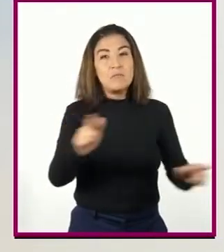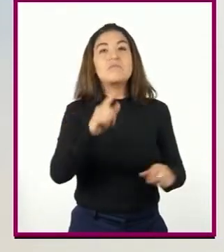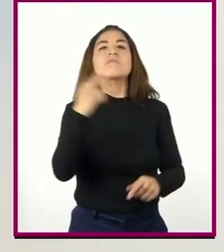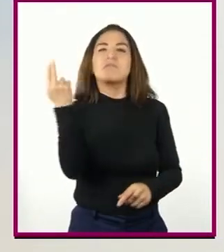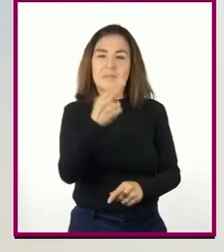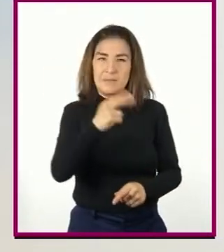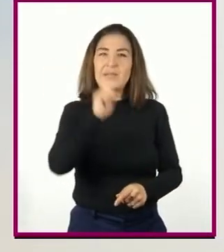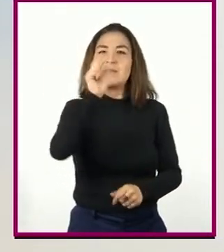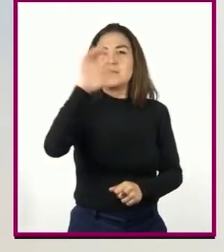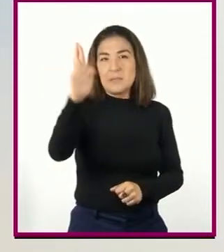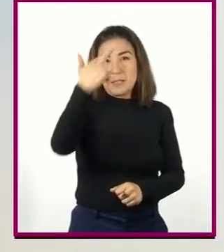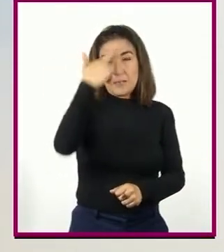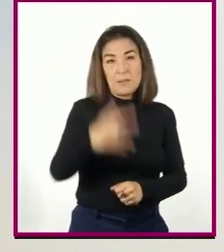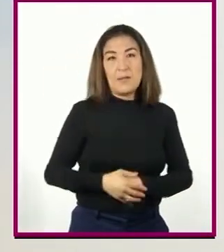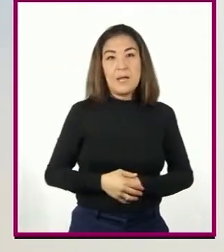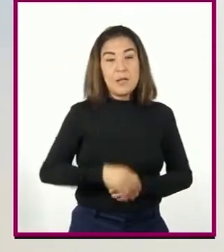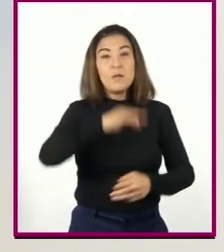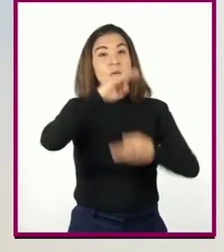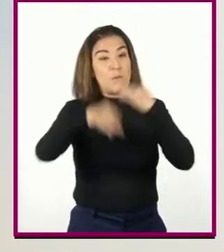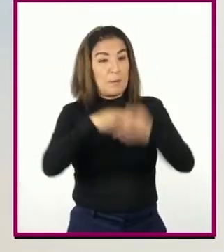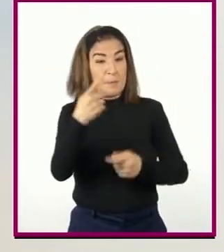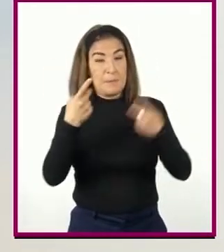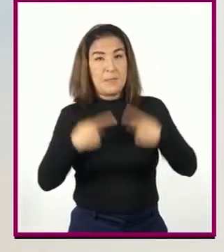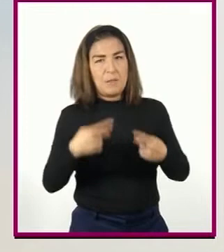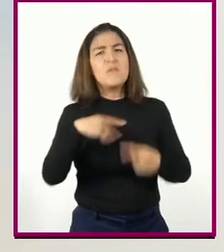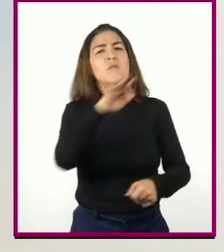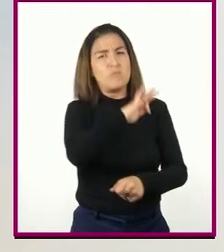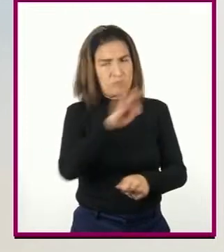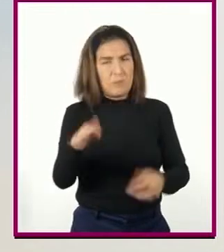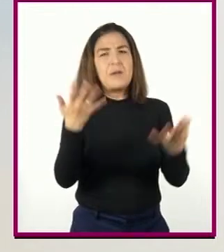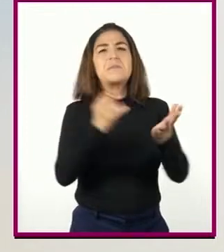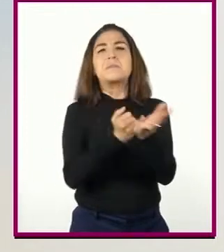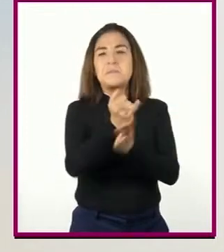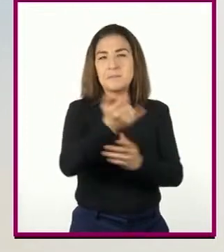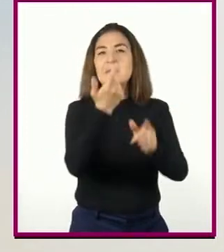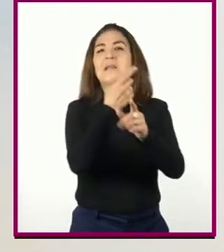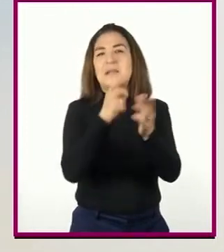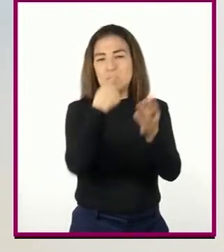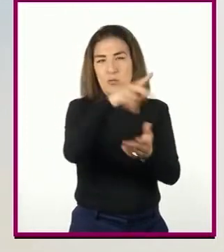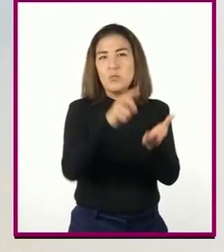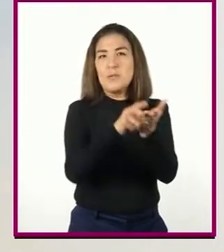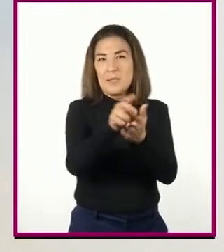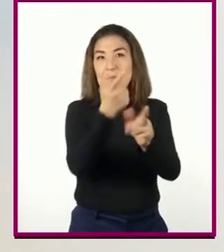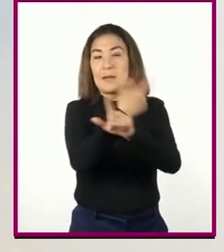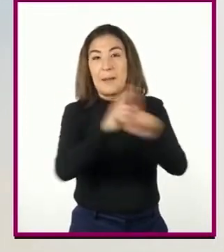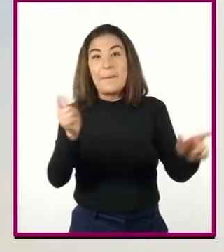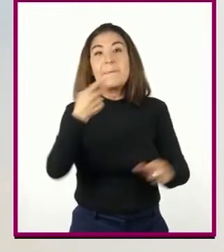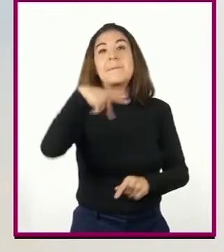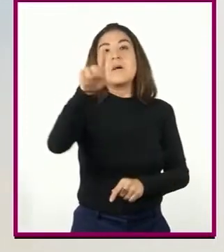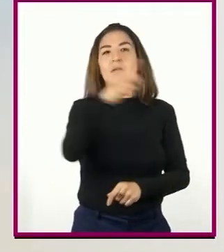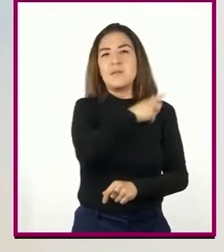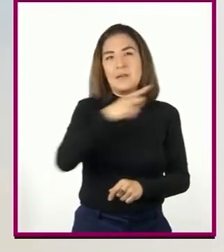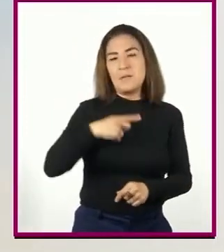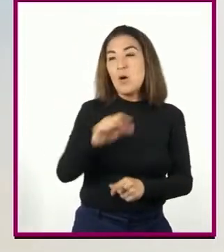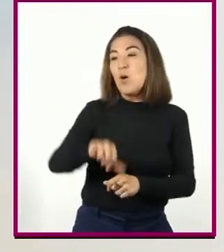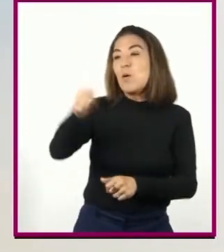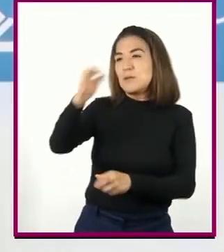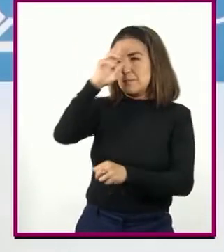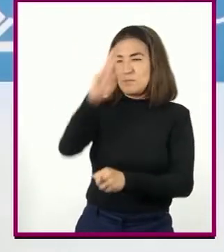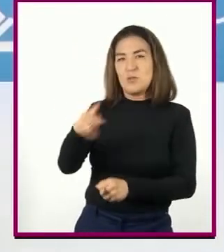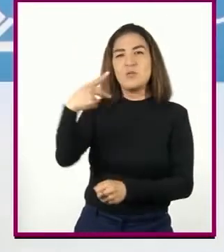importante recordar que las personas pueden ejercer su derecho a la libertad, pero esta termina en donde empieza el derecho de la otra